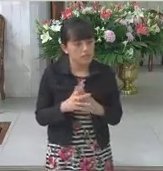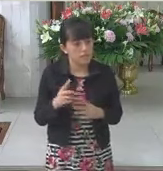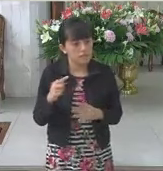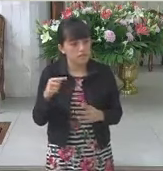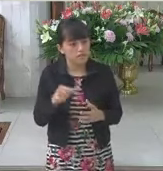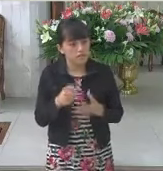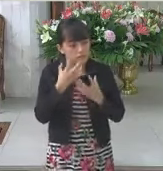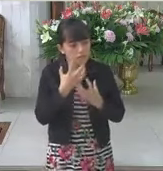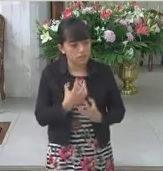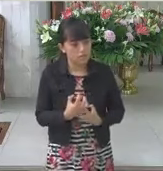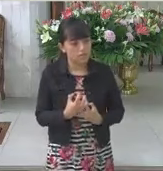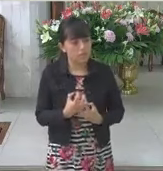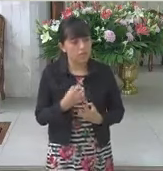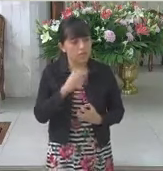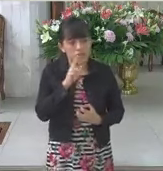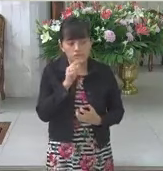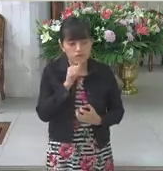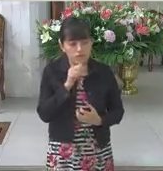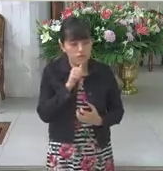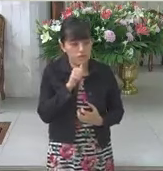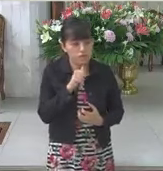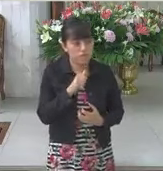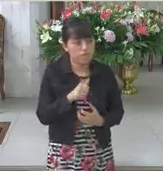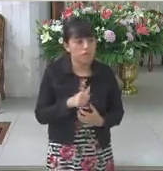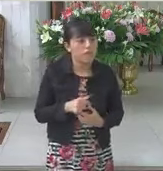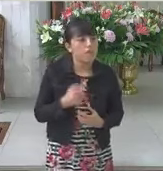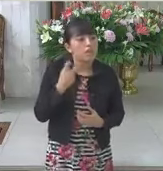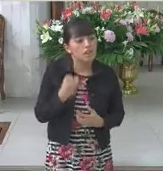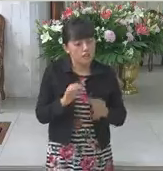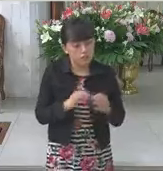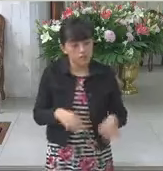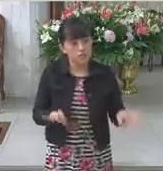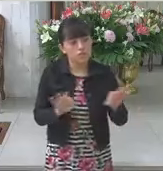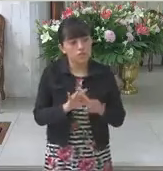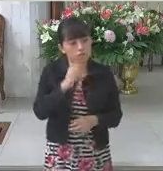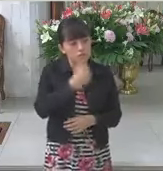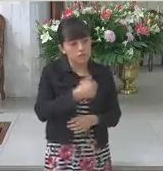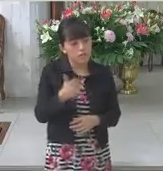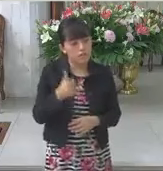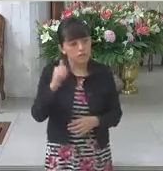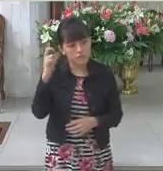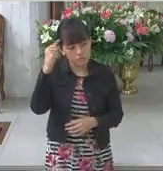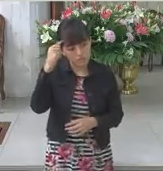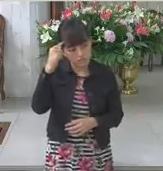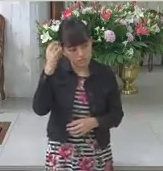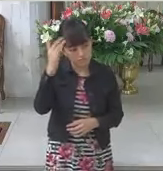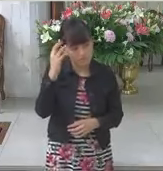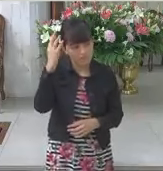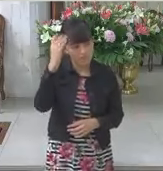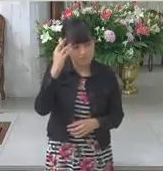tanto es motivo de reflexionar lo que